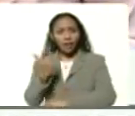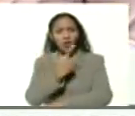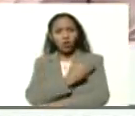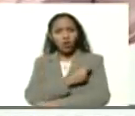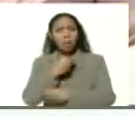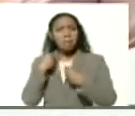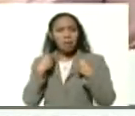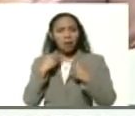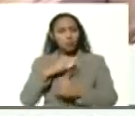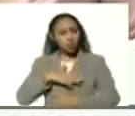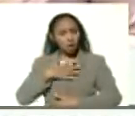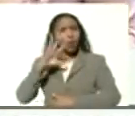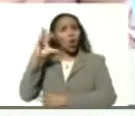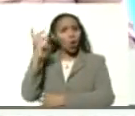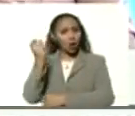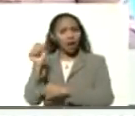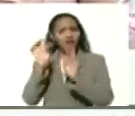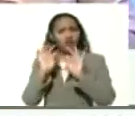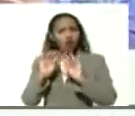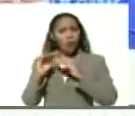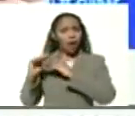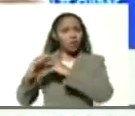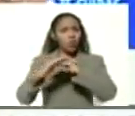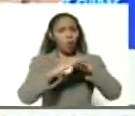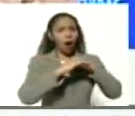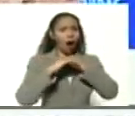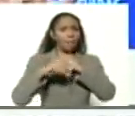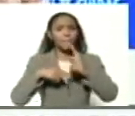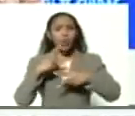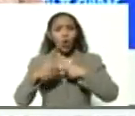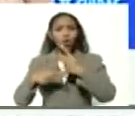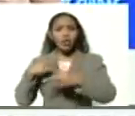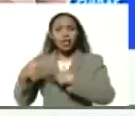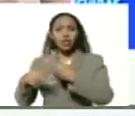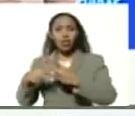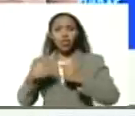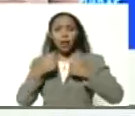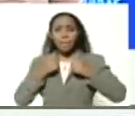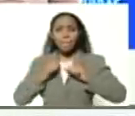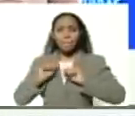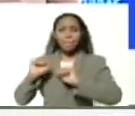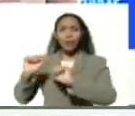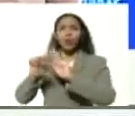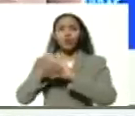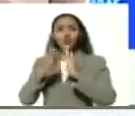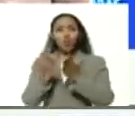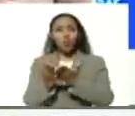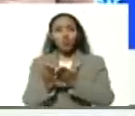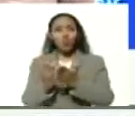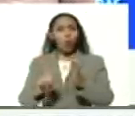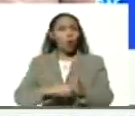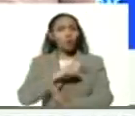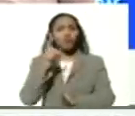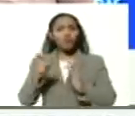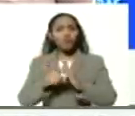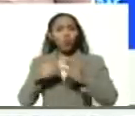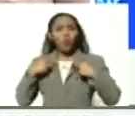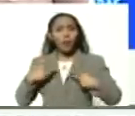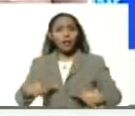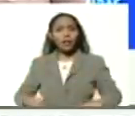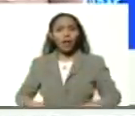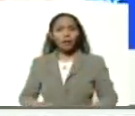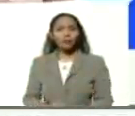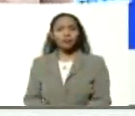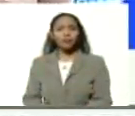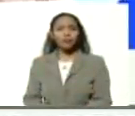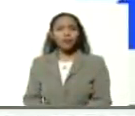para que podamos lograr de forma uniforme un proceso de inmunización en el mundo entero, a la humanidad.